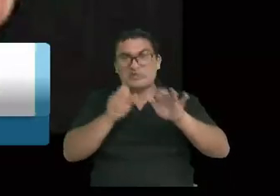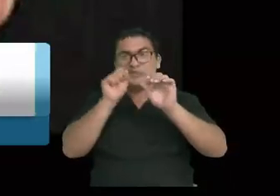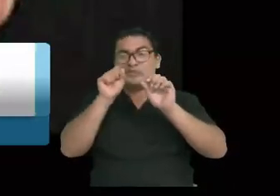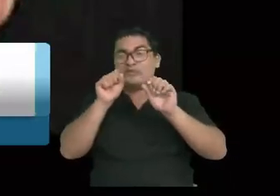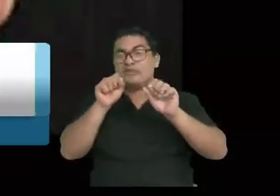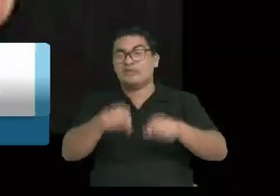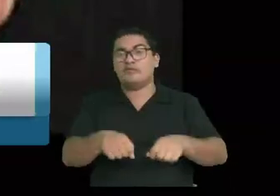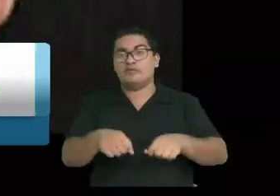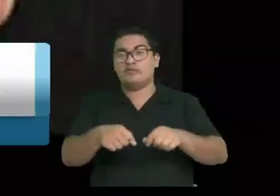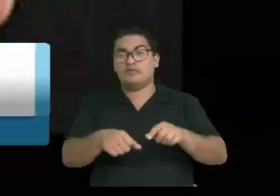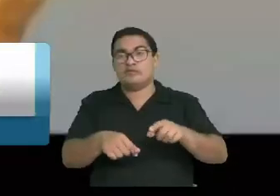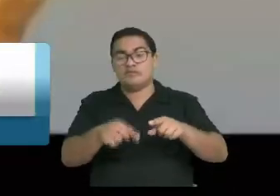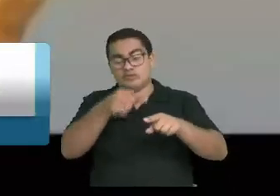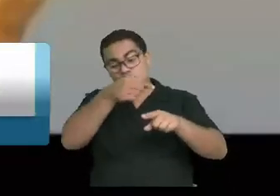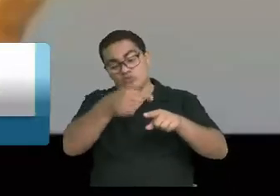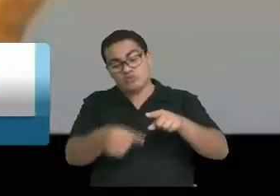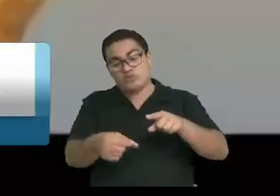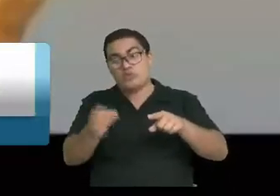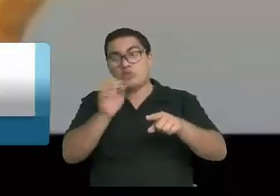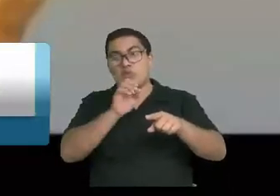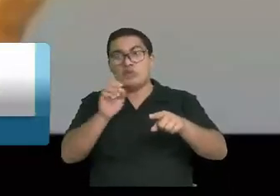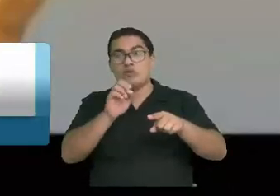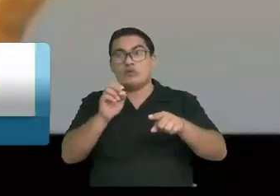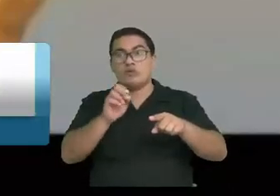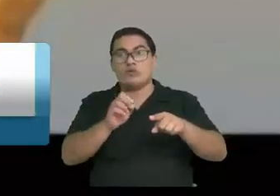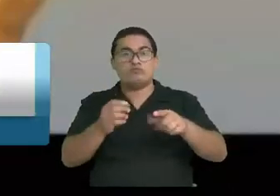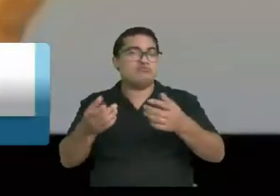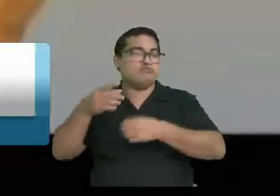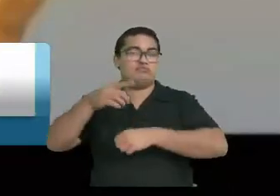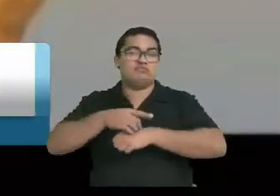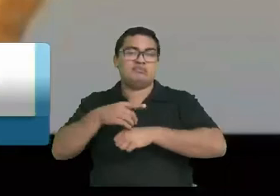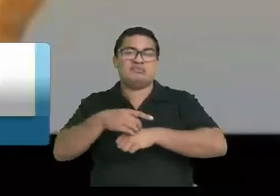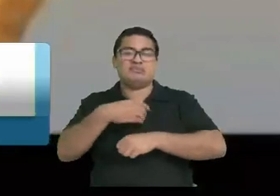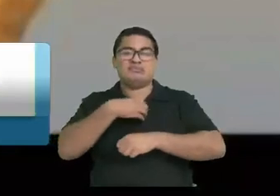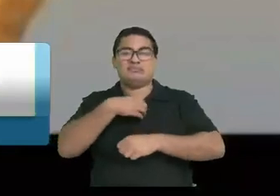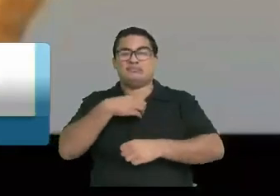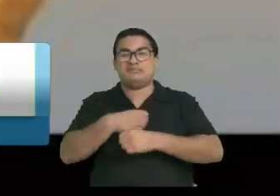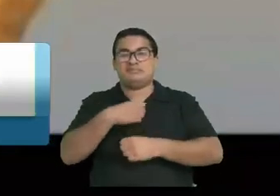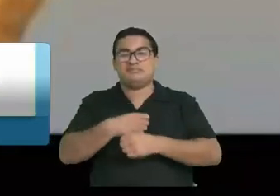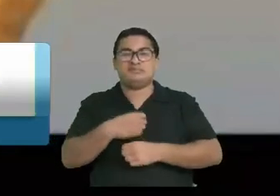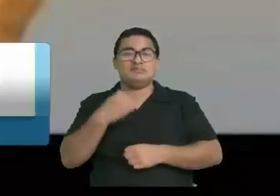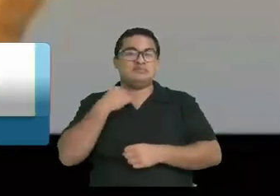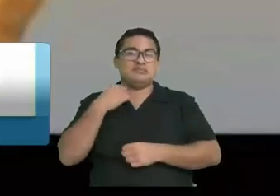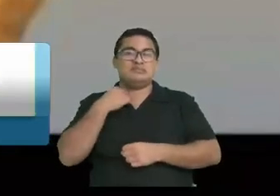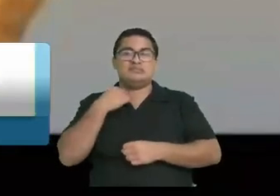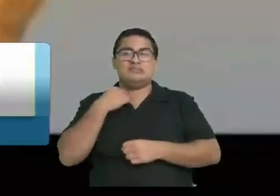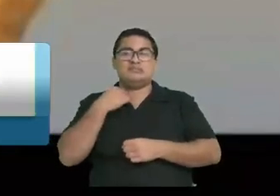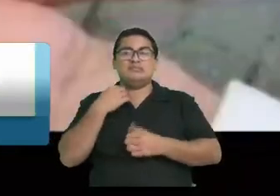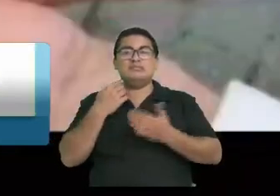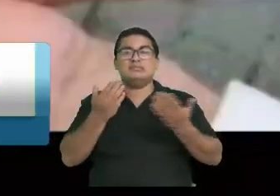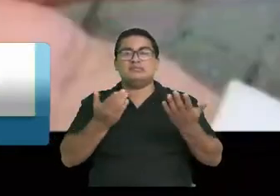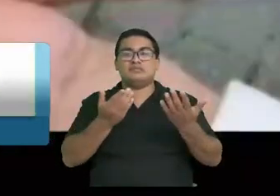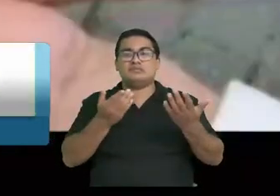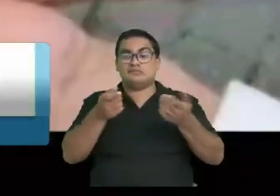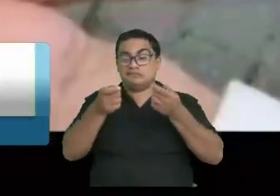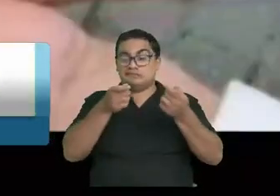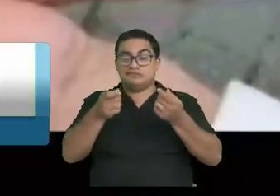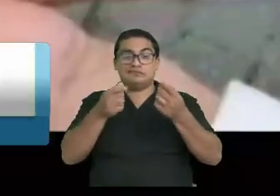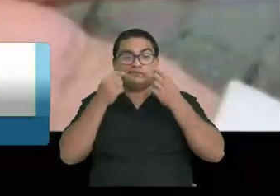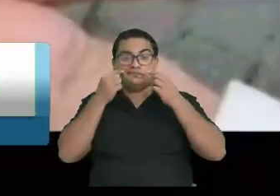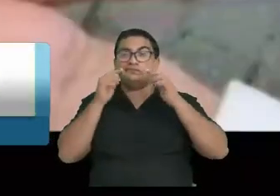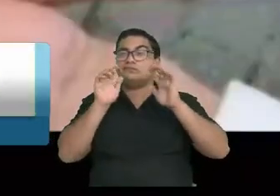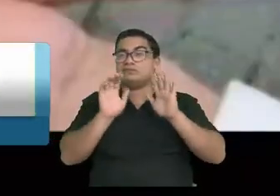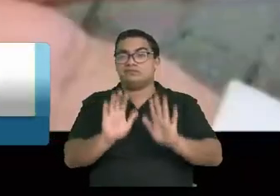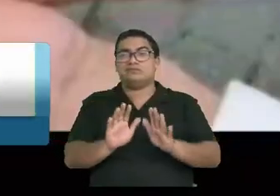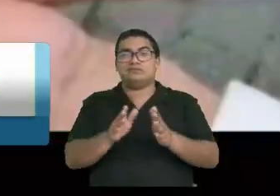paciente, la conducta va a ser quirúrgica o si va a ser médica. Siempre tratamos de establecer un manejo